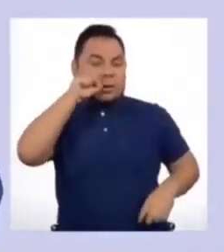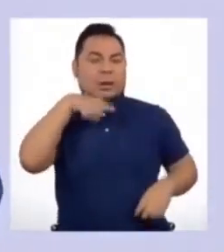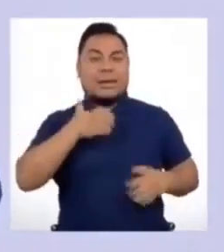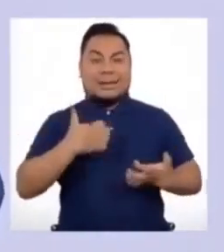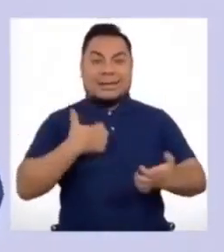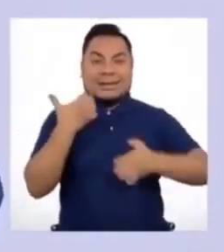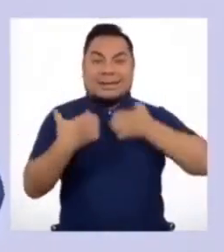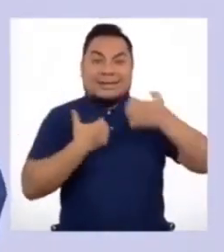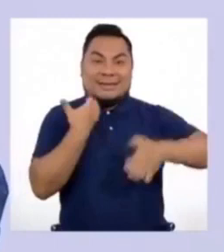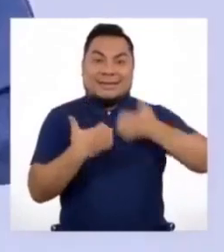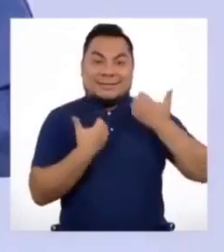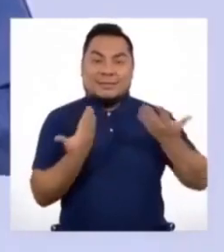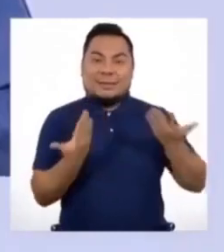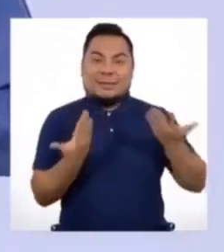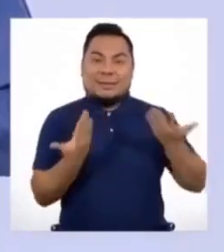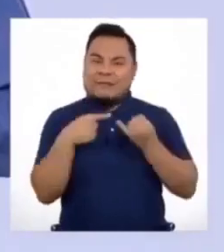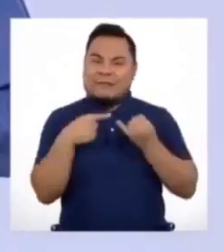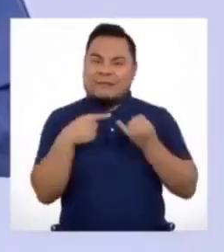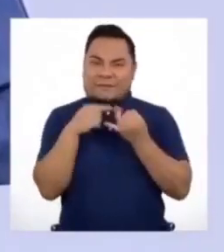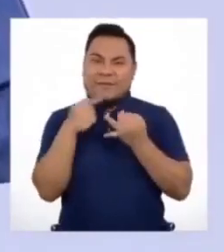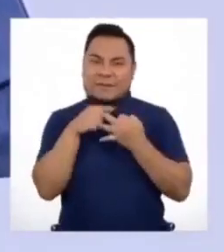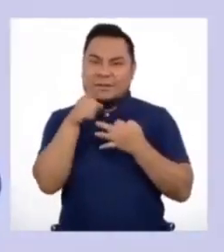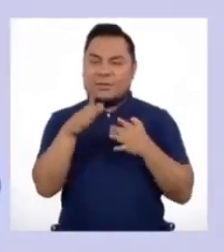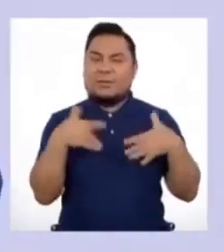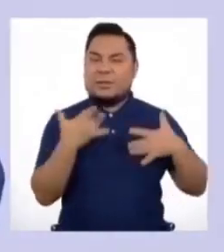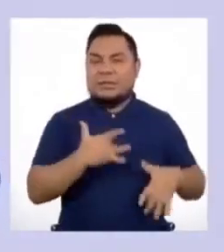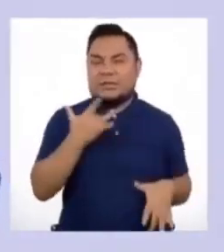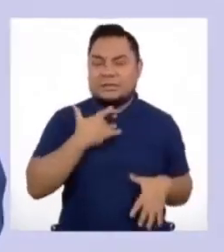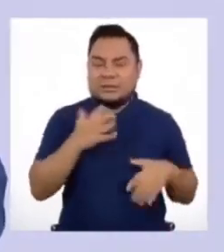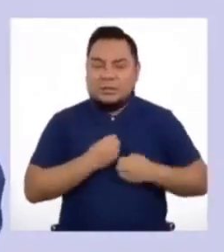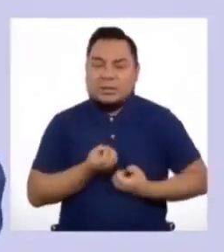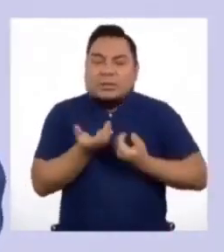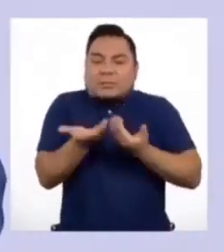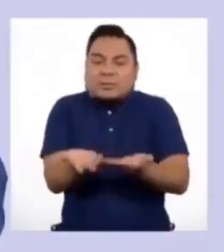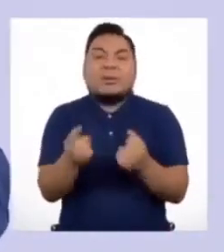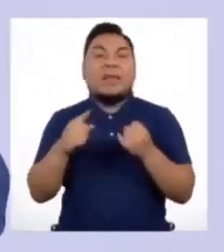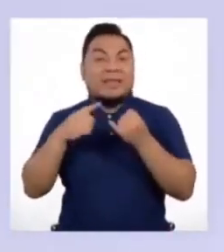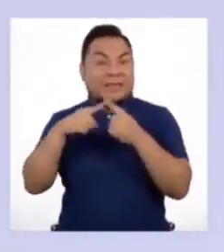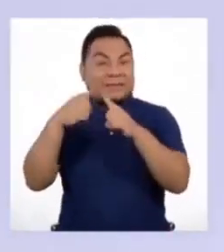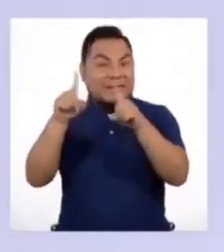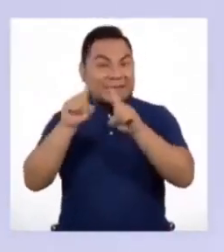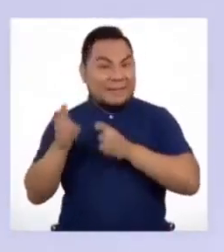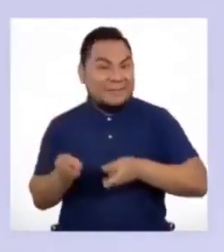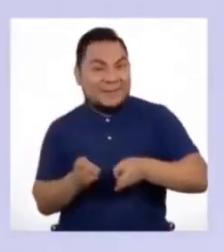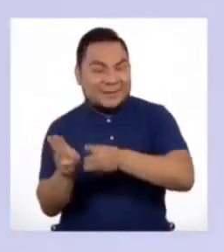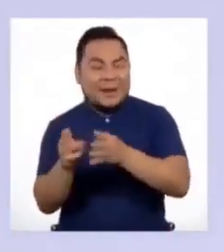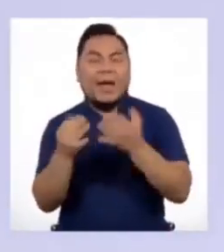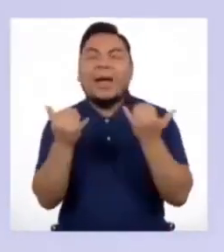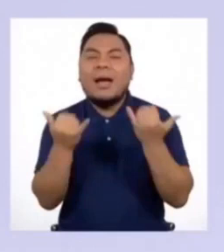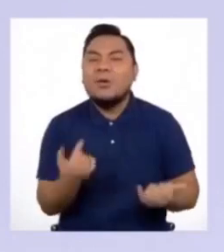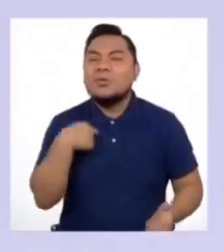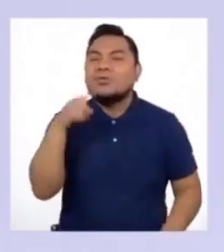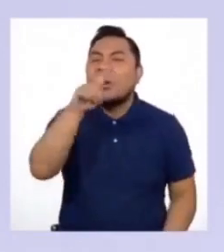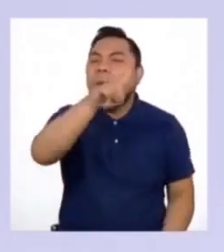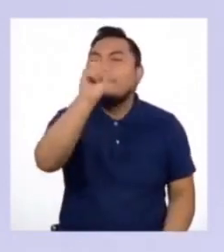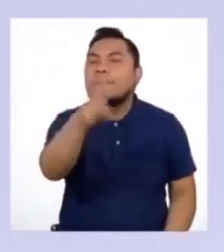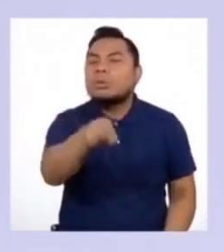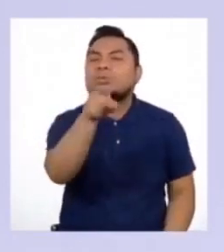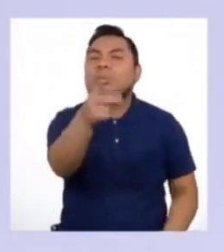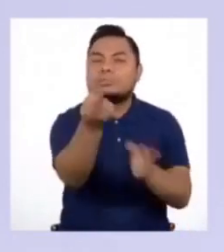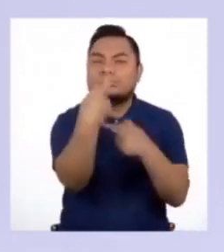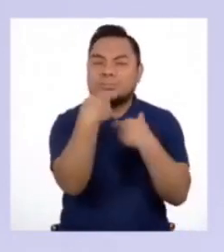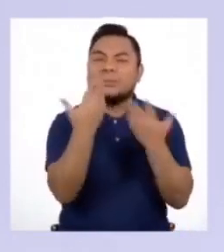que son muy diversas y se pueden sentir y expresar de distintas maneras. Te invito a que respondas las siguientes